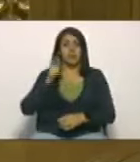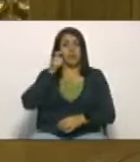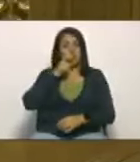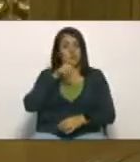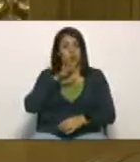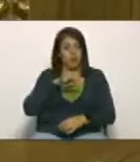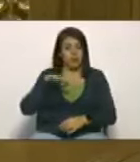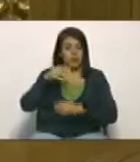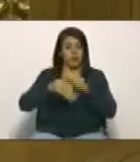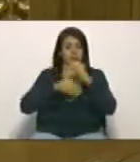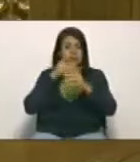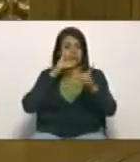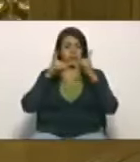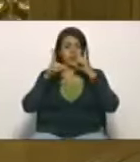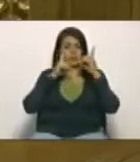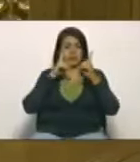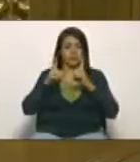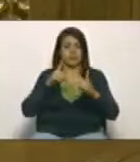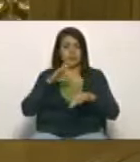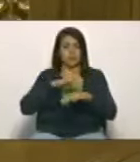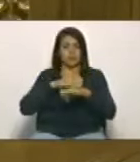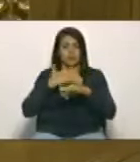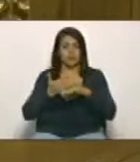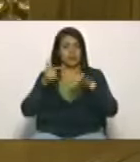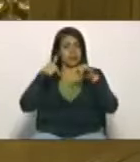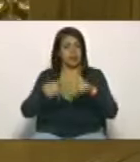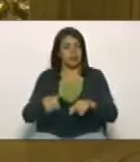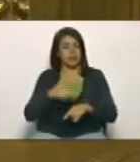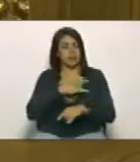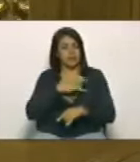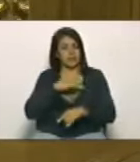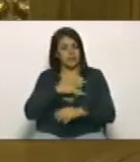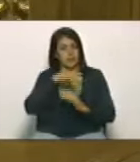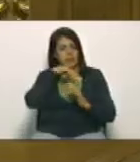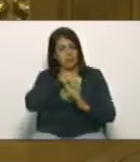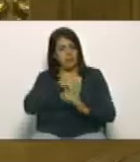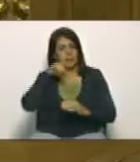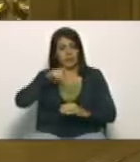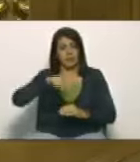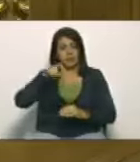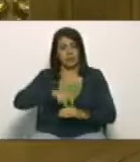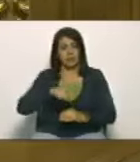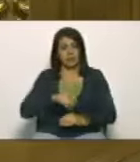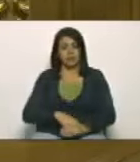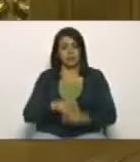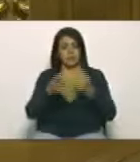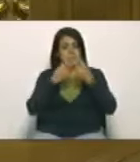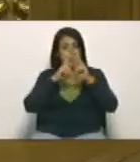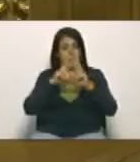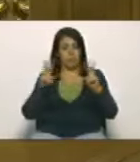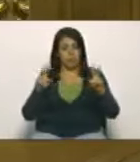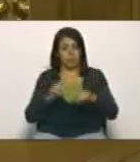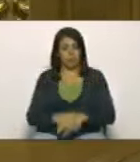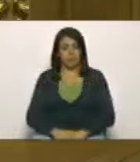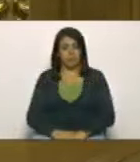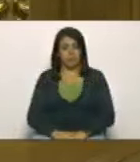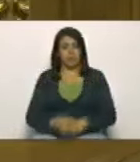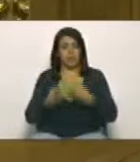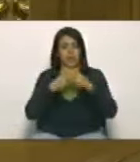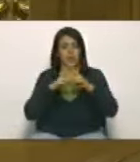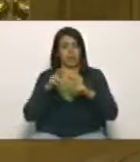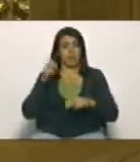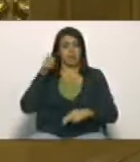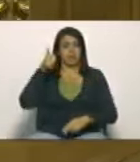pueblo, hagamos el debate y la discusión en la sensibilidad de la necesidad de la paz